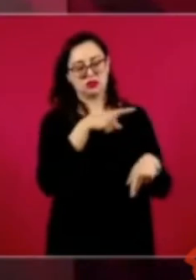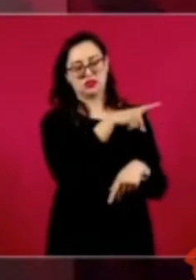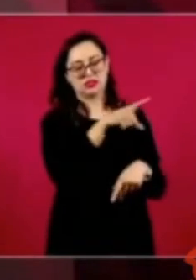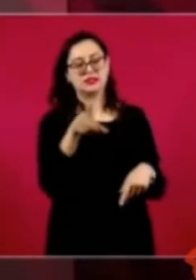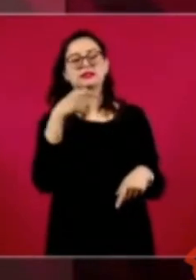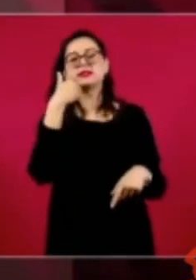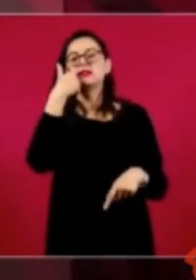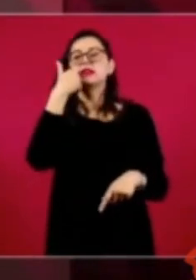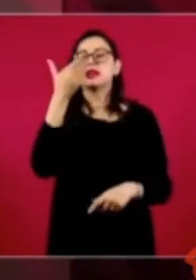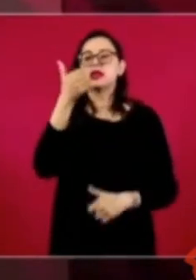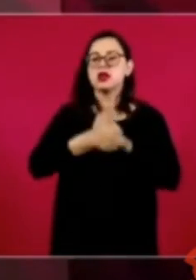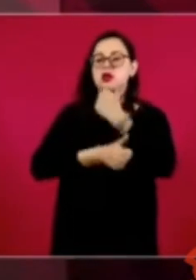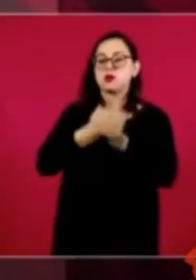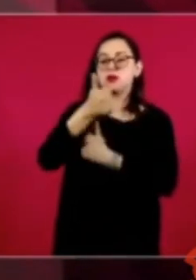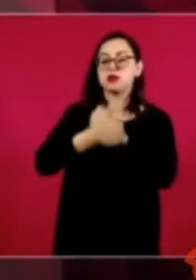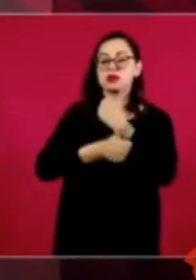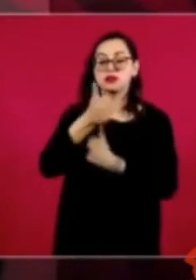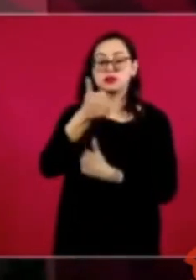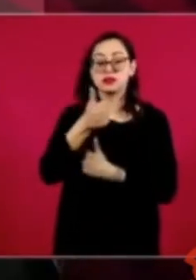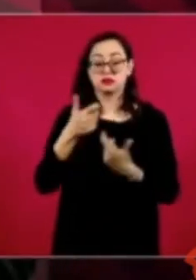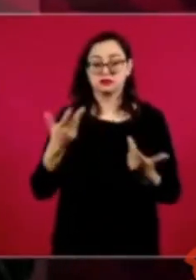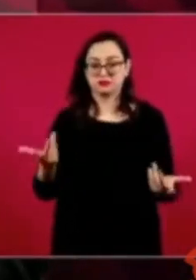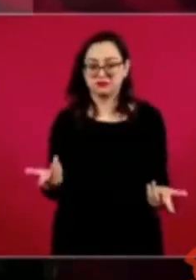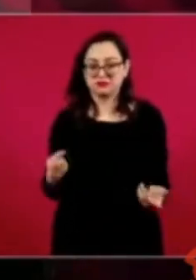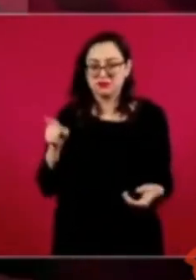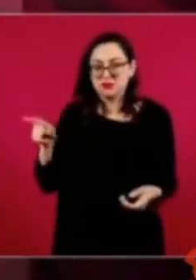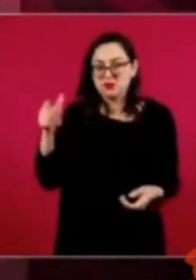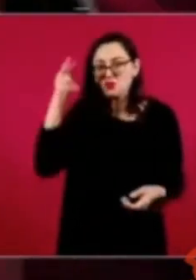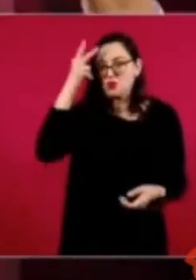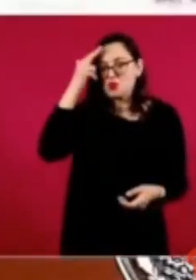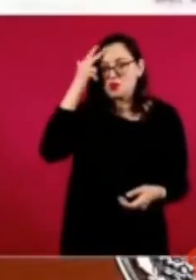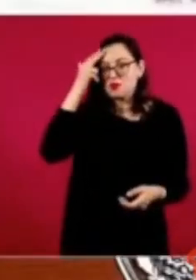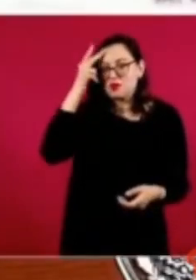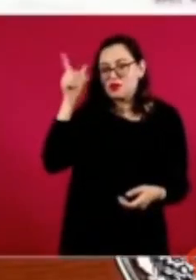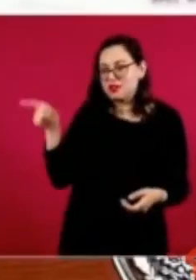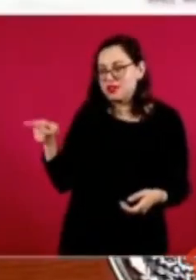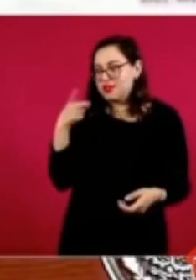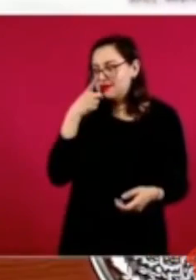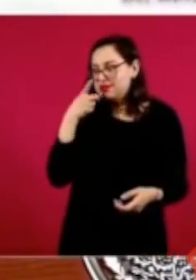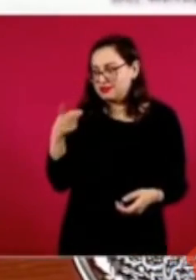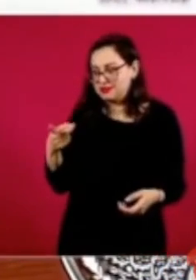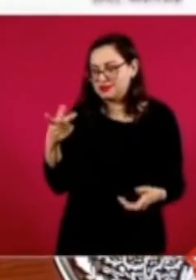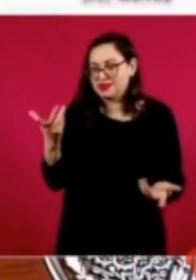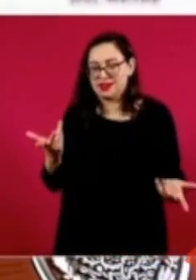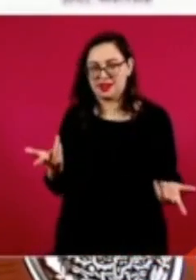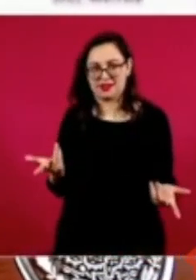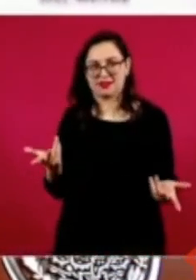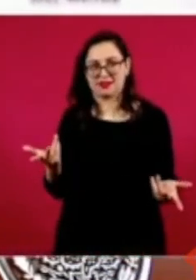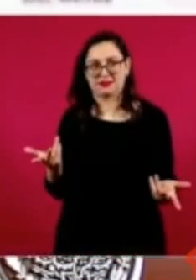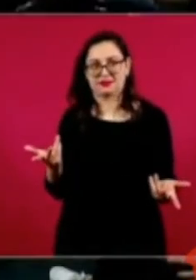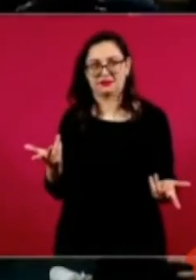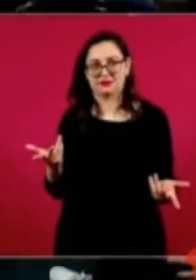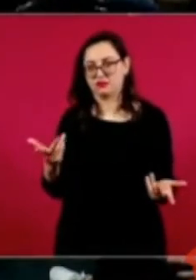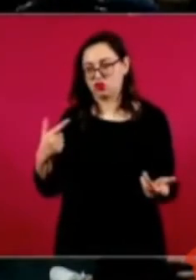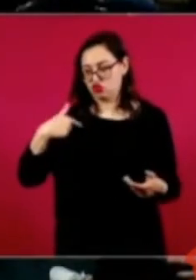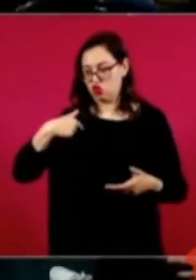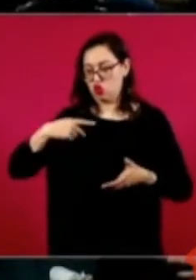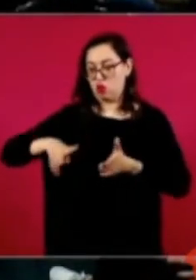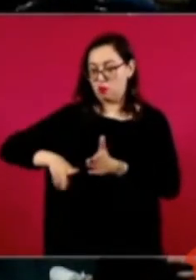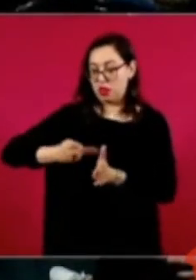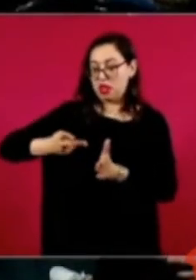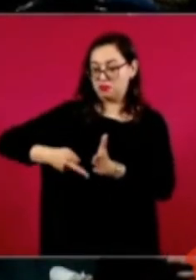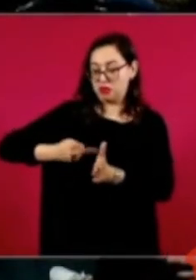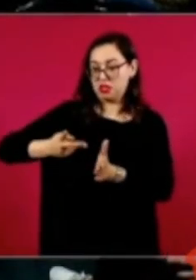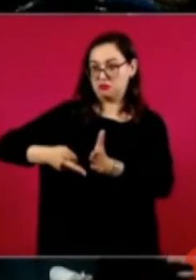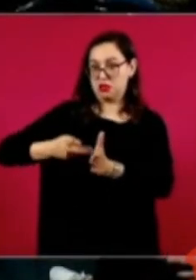llegar con la bandera de la no reelección, no podía a la primera cambiar la